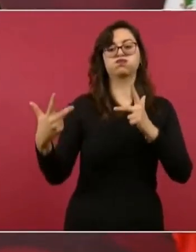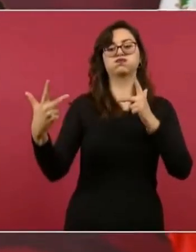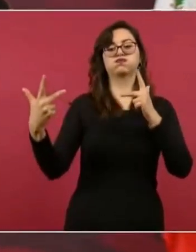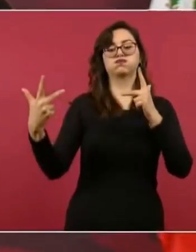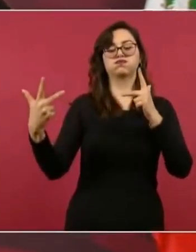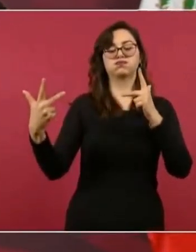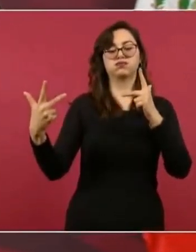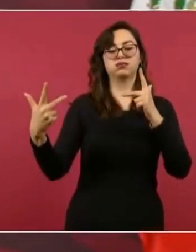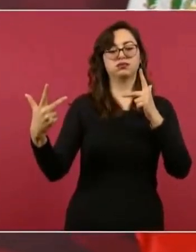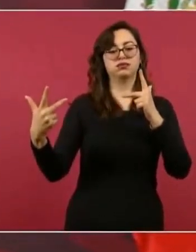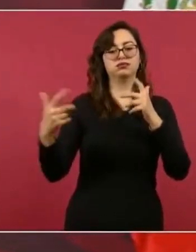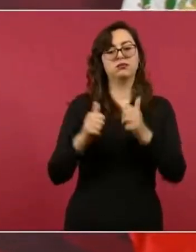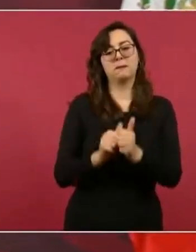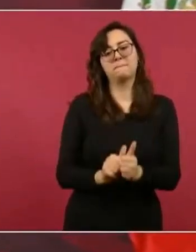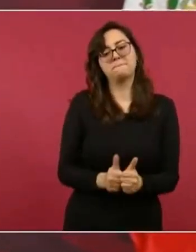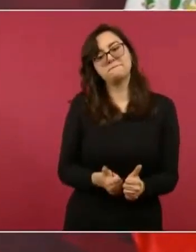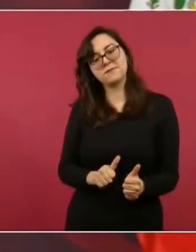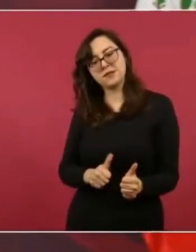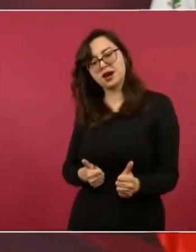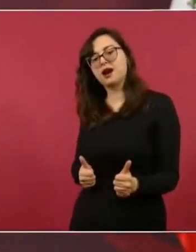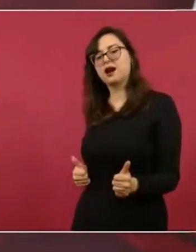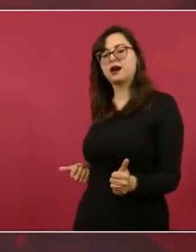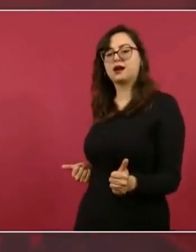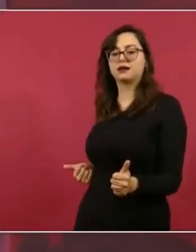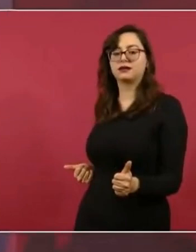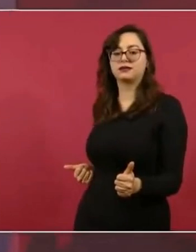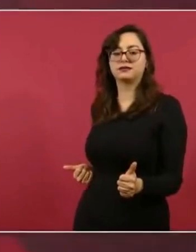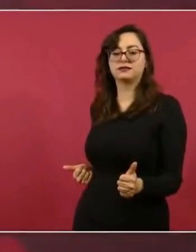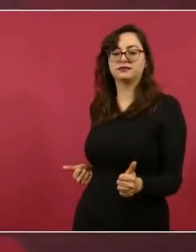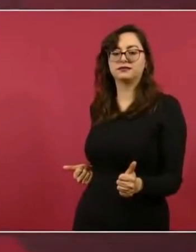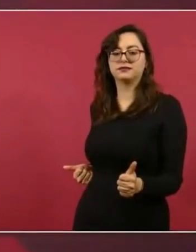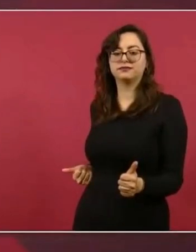retrocedió y fue cuando